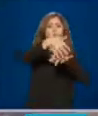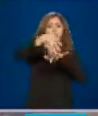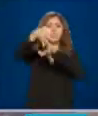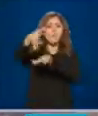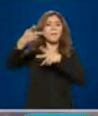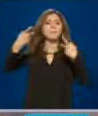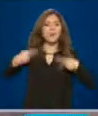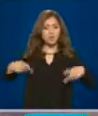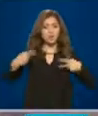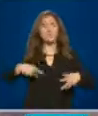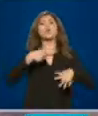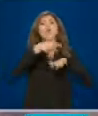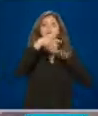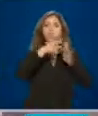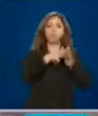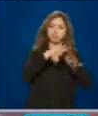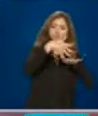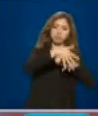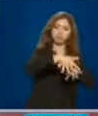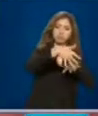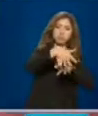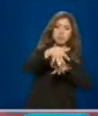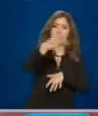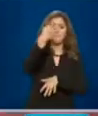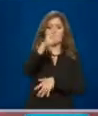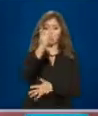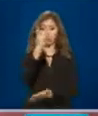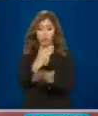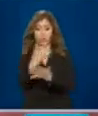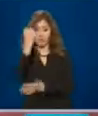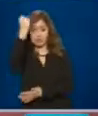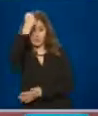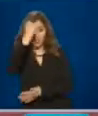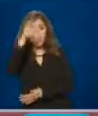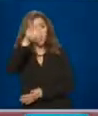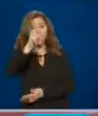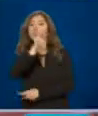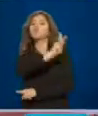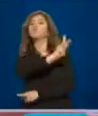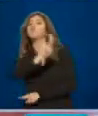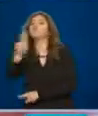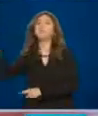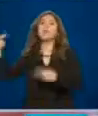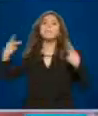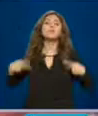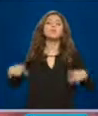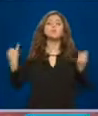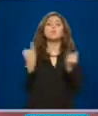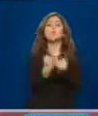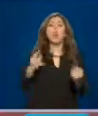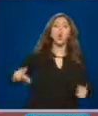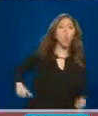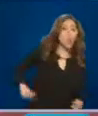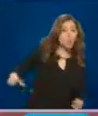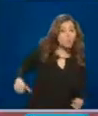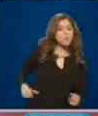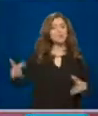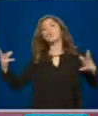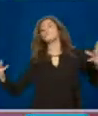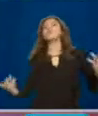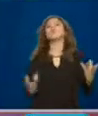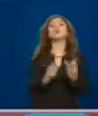la procesión, pero era no solamente sacerdotes, no, era toda la población, gobierno y todo, porque era una gran fiesta en el